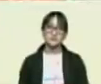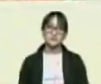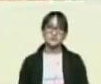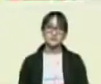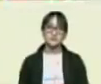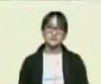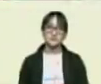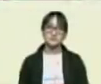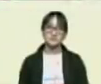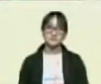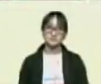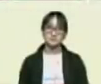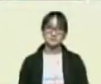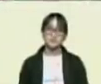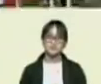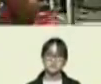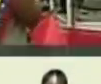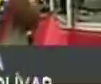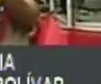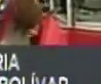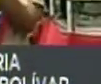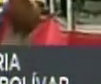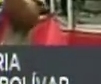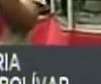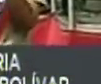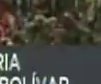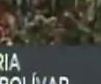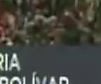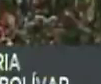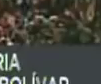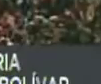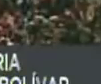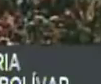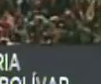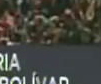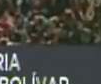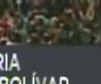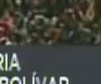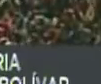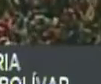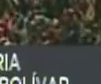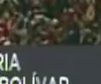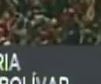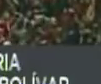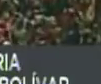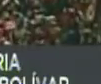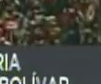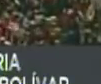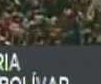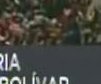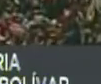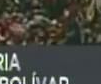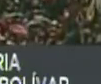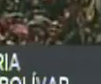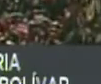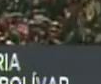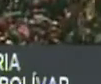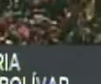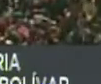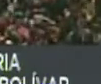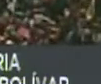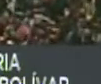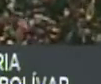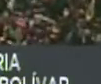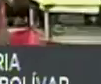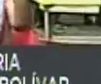¡Música! ¡Gracias, Bolívar! Escuchamos palabras del